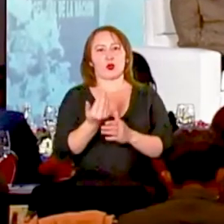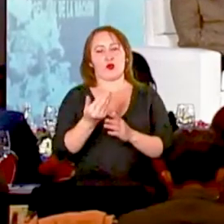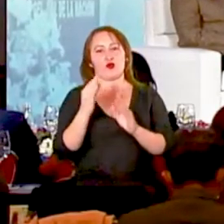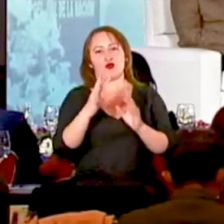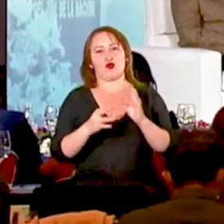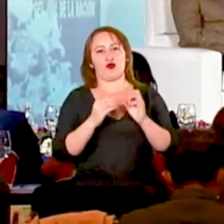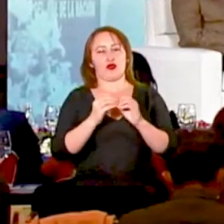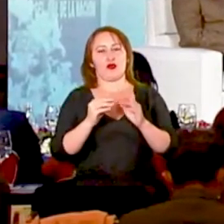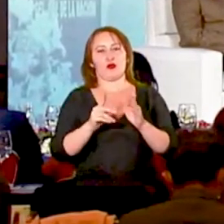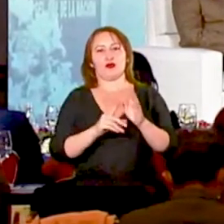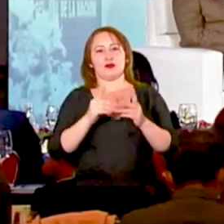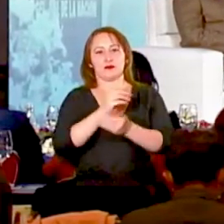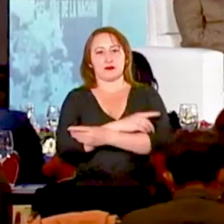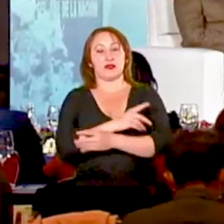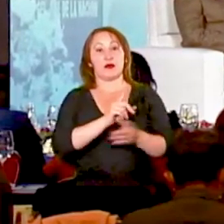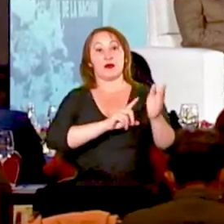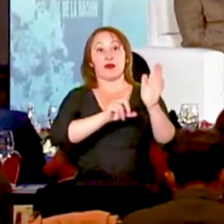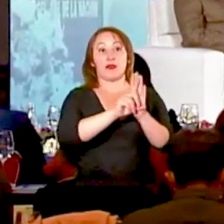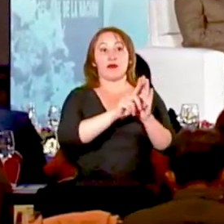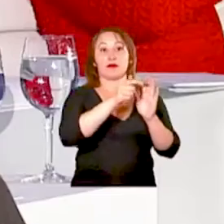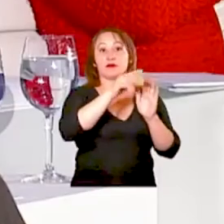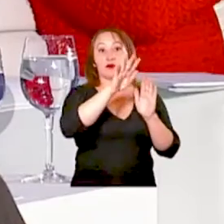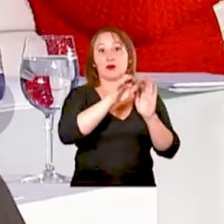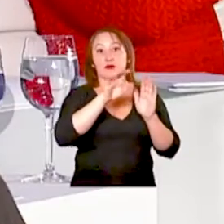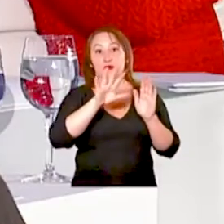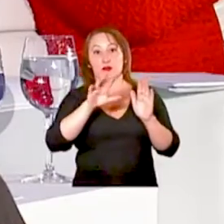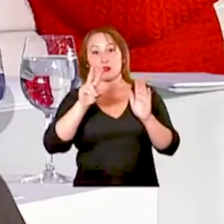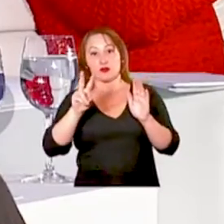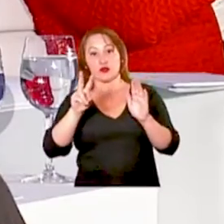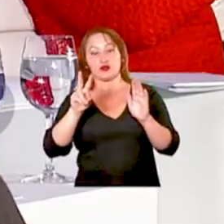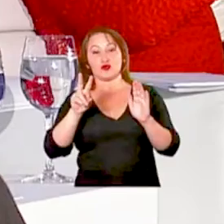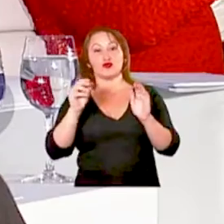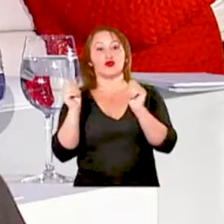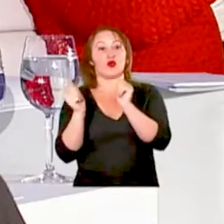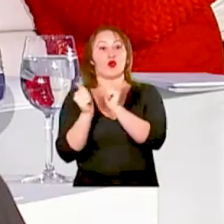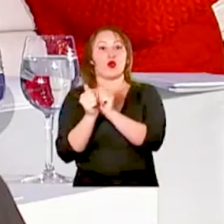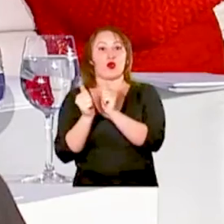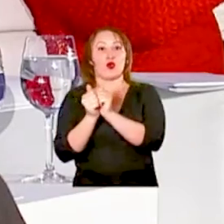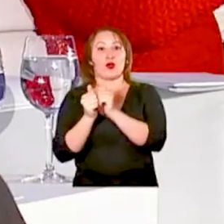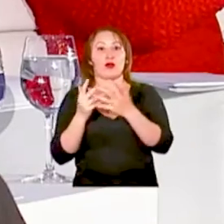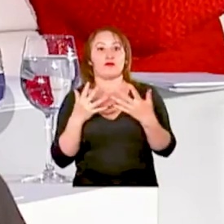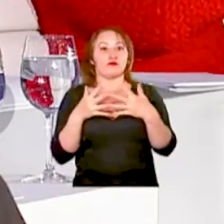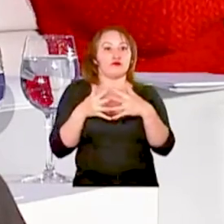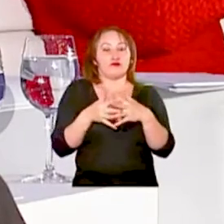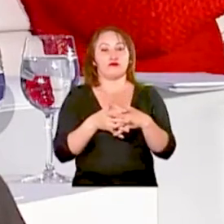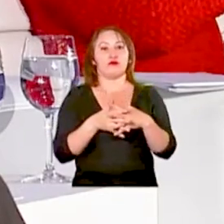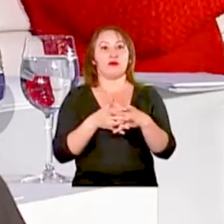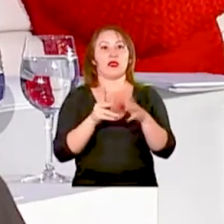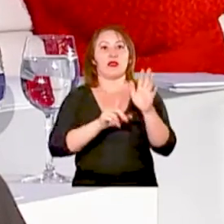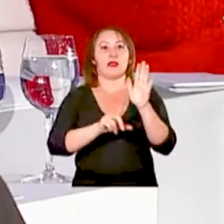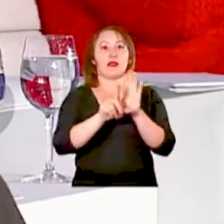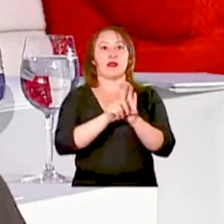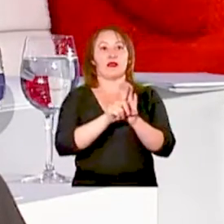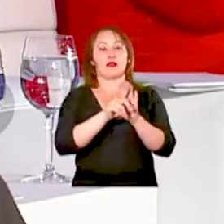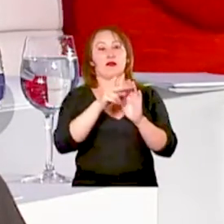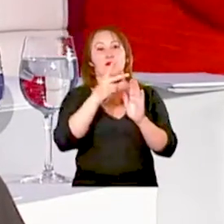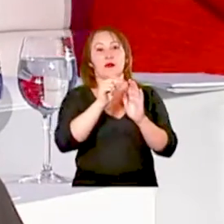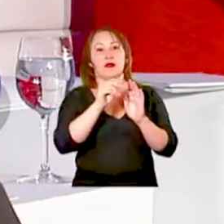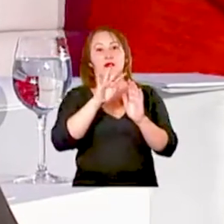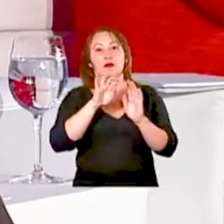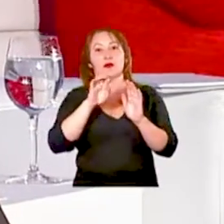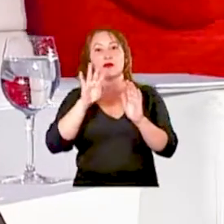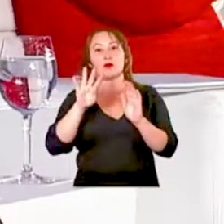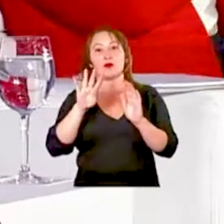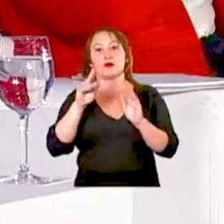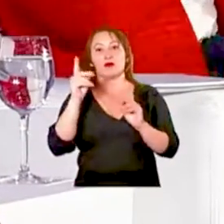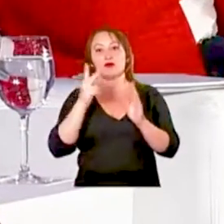disciplinario, que es la ley 1952, junto con sus adecuaciones que hizo la ley 2094 de 2021. Doctora Sonia, por